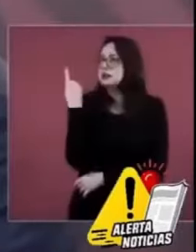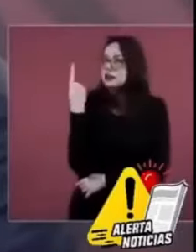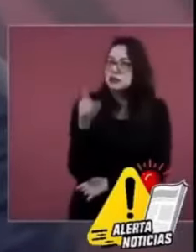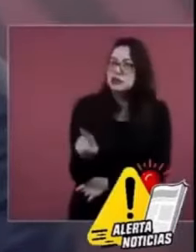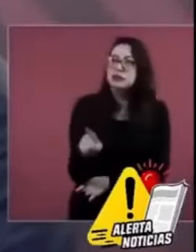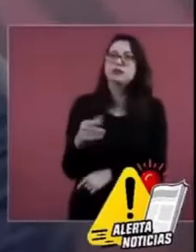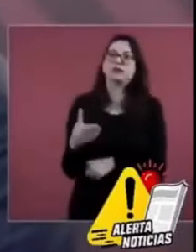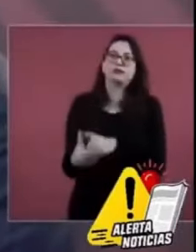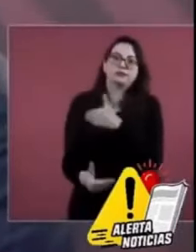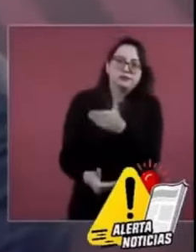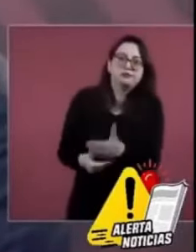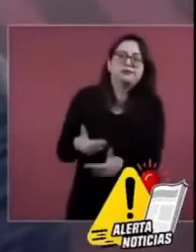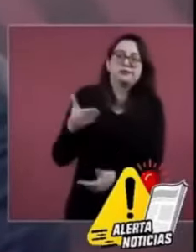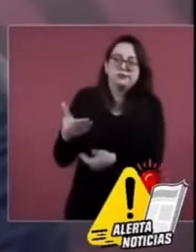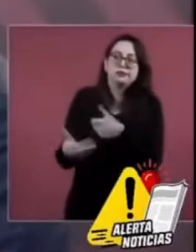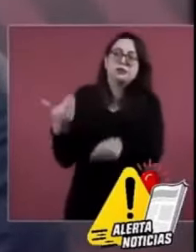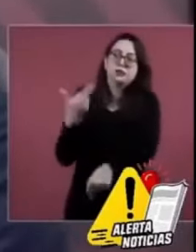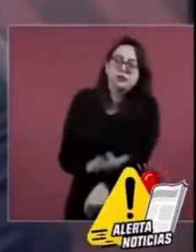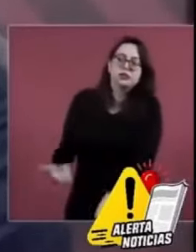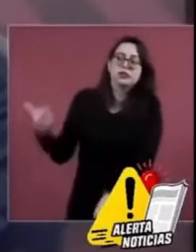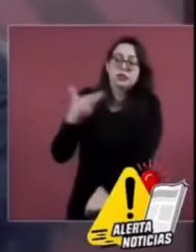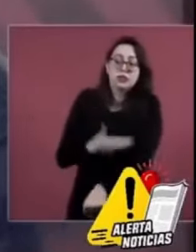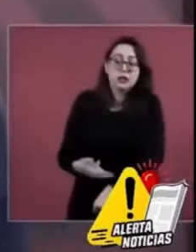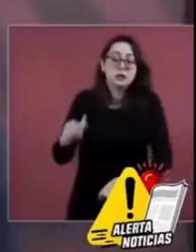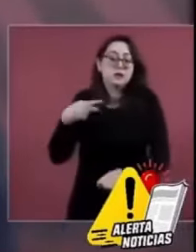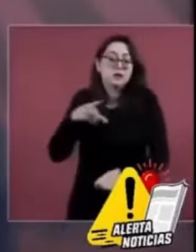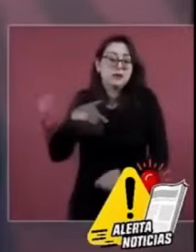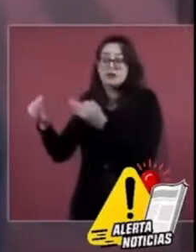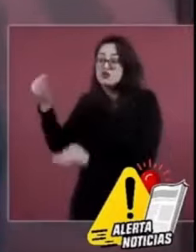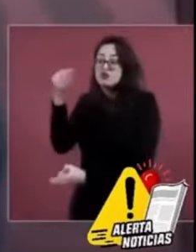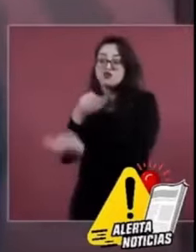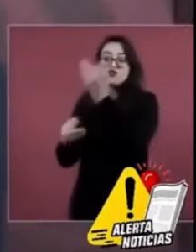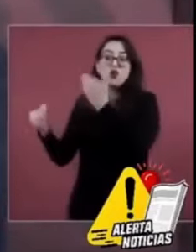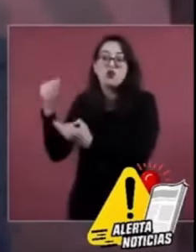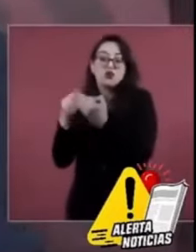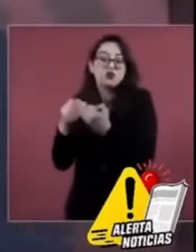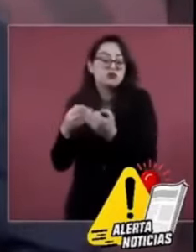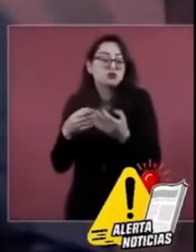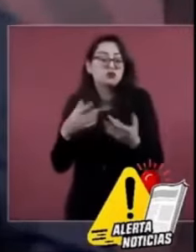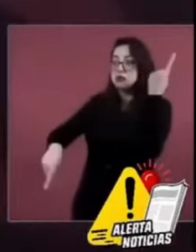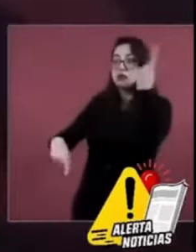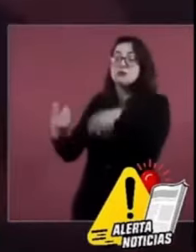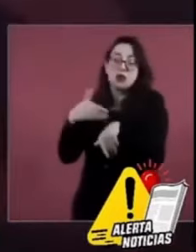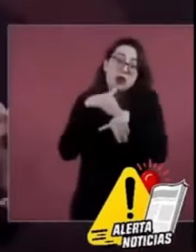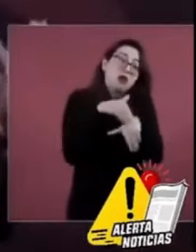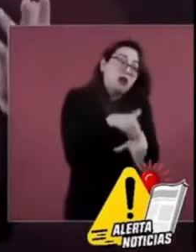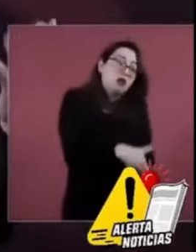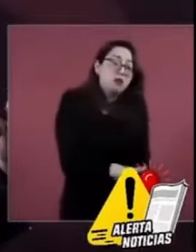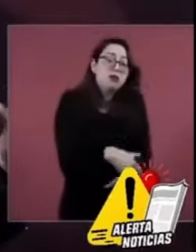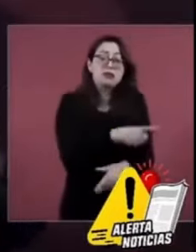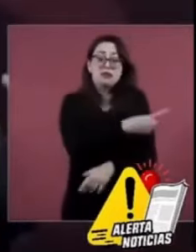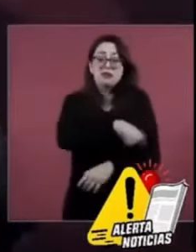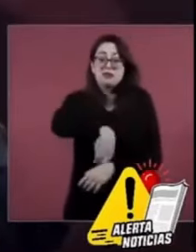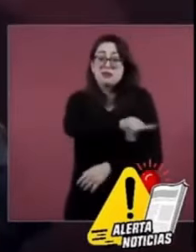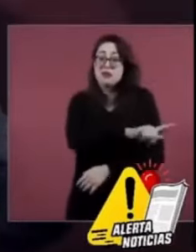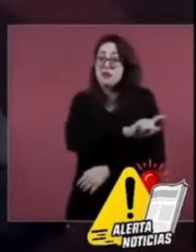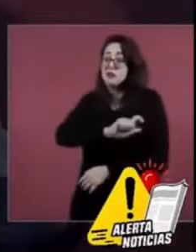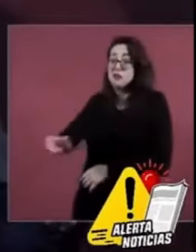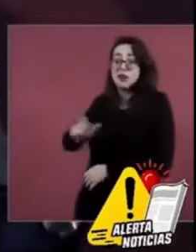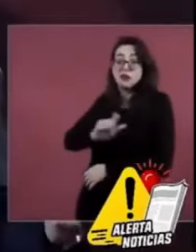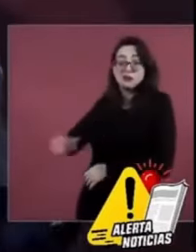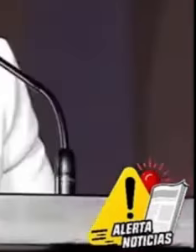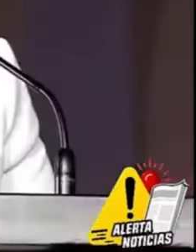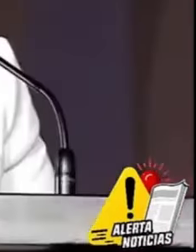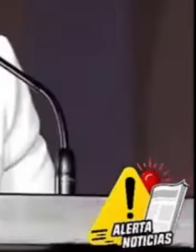presidente reconoce y ha hablado acerca de todo este tiempo, de cómo este poder no sirve al pueblo